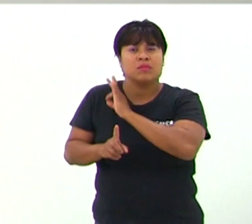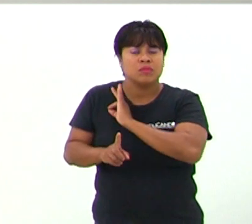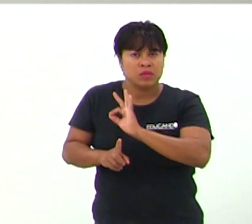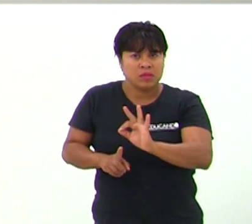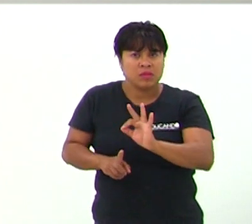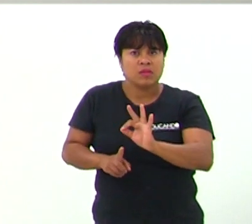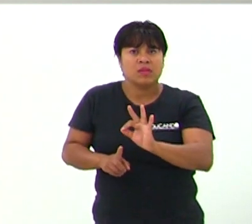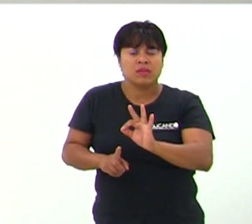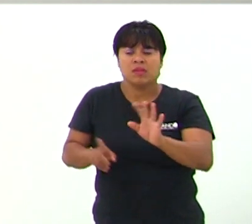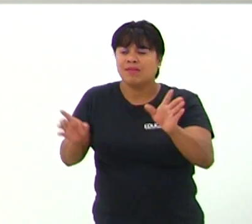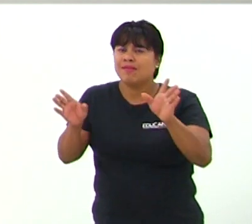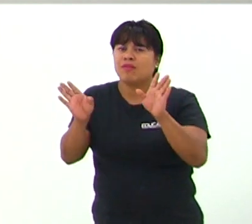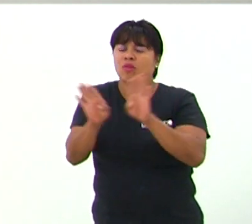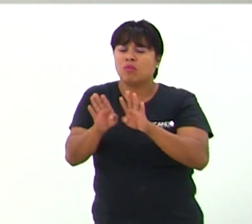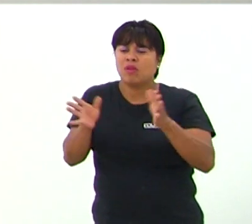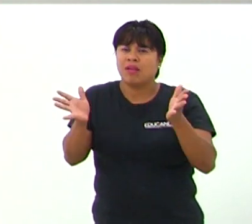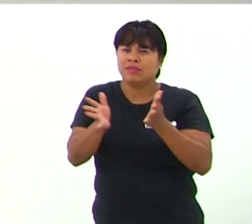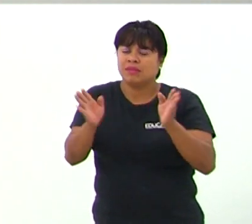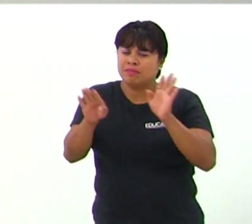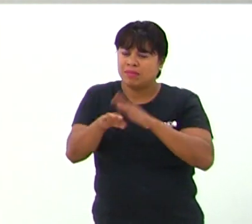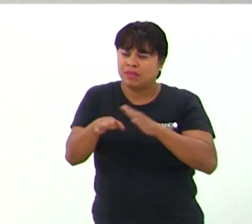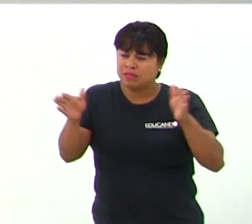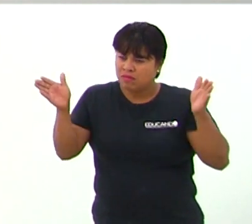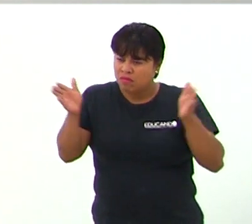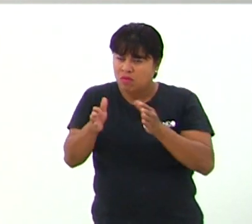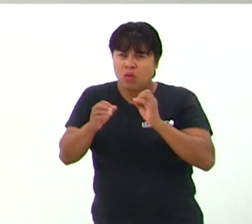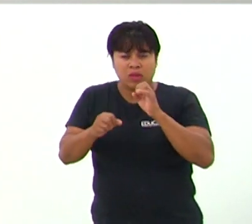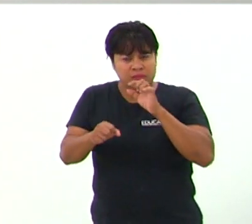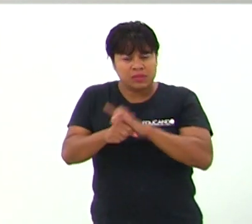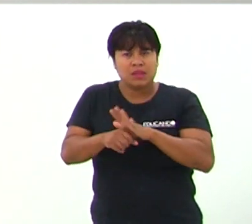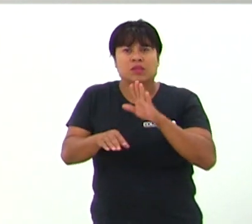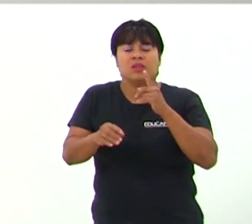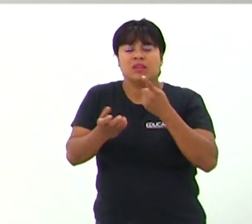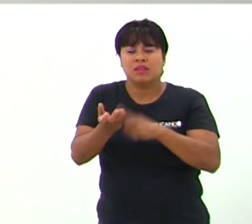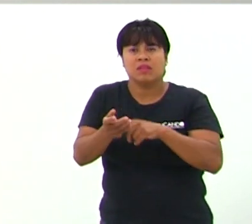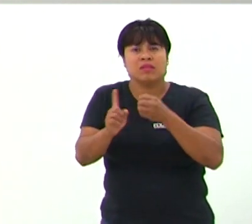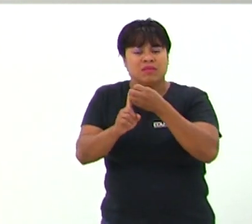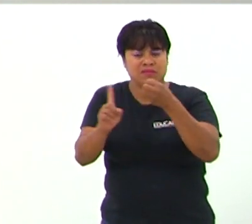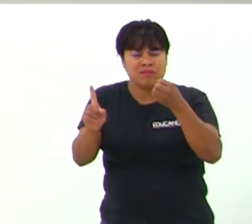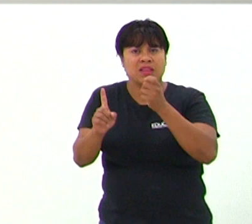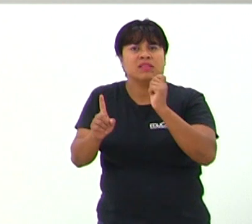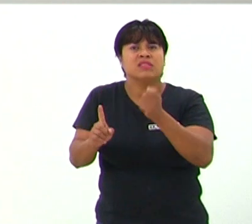puedan resumir o hacer más específico su contenido o su